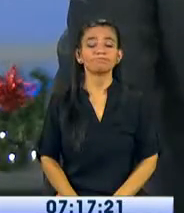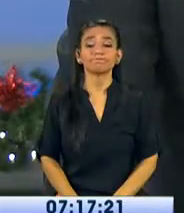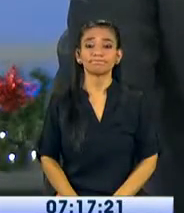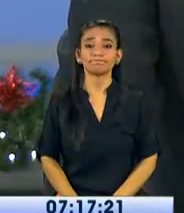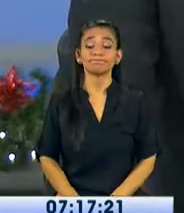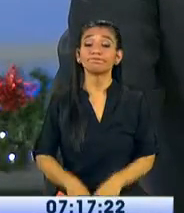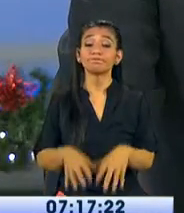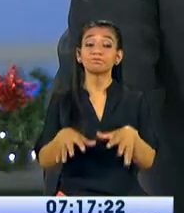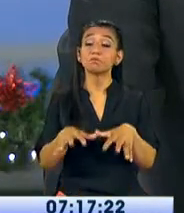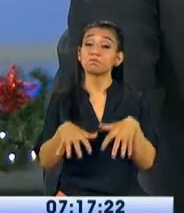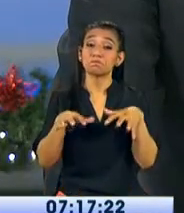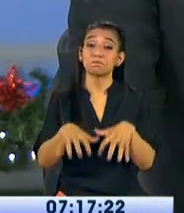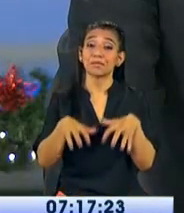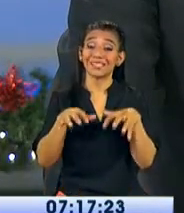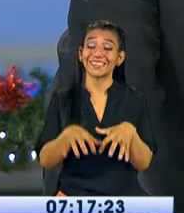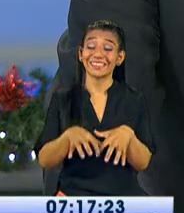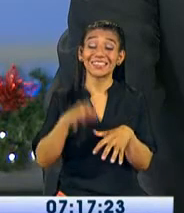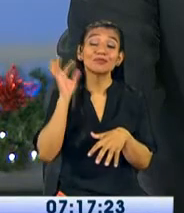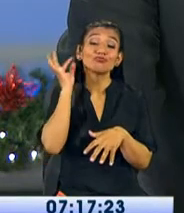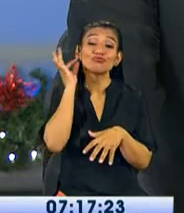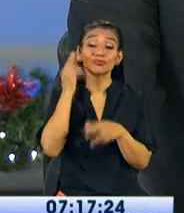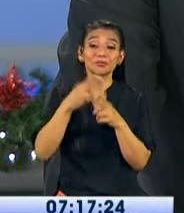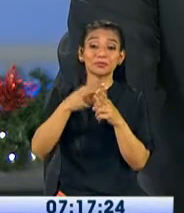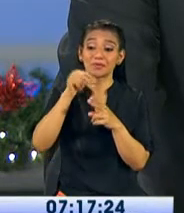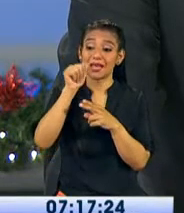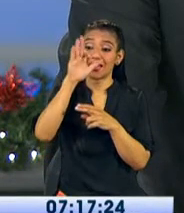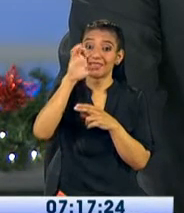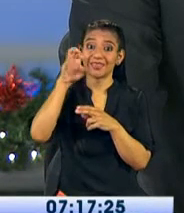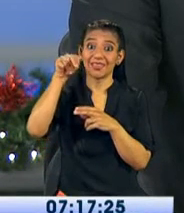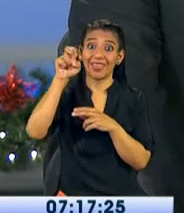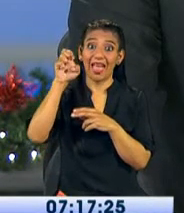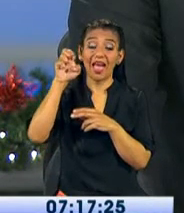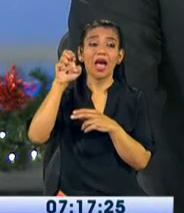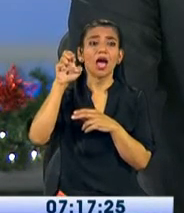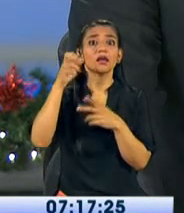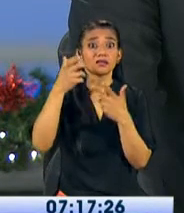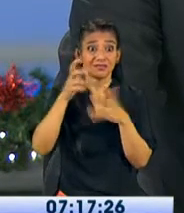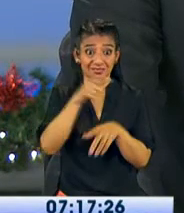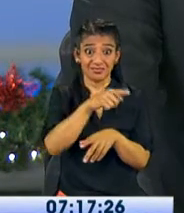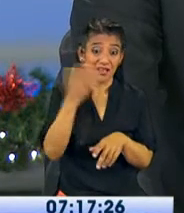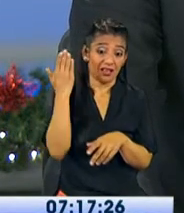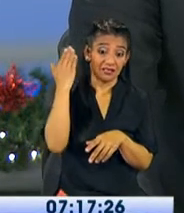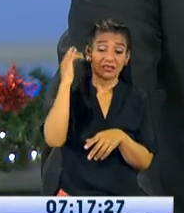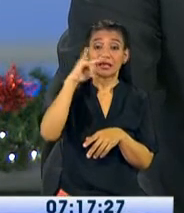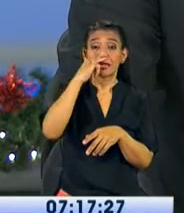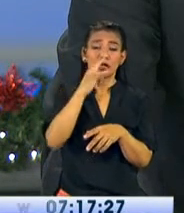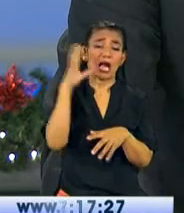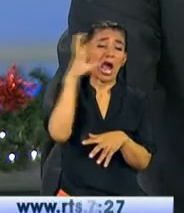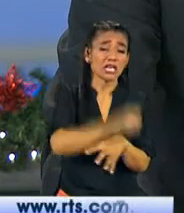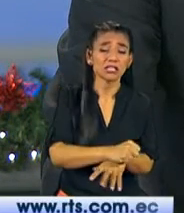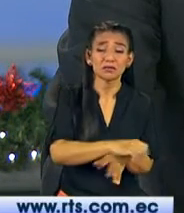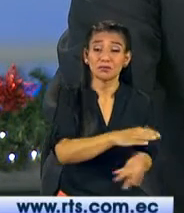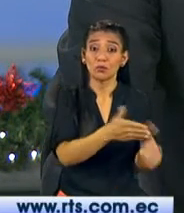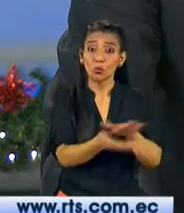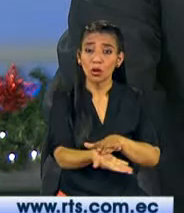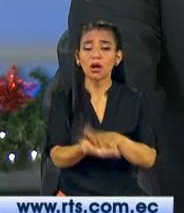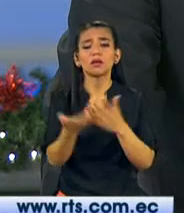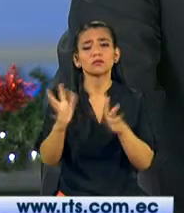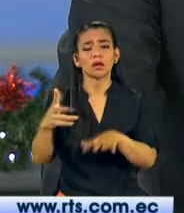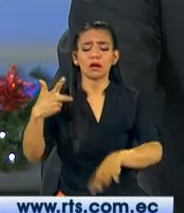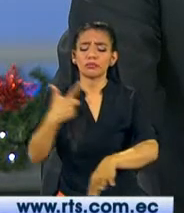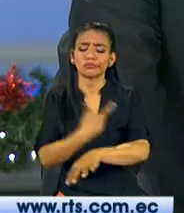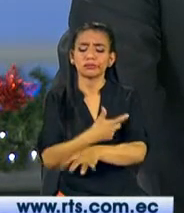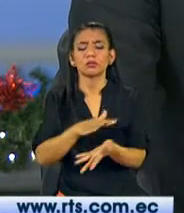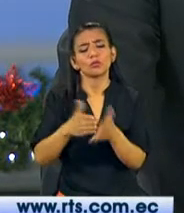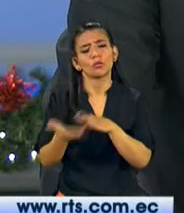La perra pitbull Atenea, quien el pasado 28 de febrero mató a un niño de 2 años, fue sacrificada. Así lo dispuso un juez por considerarla un